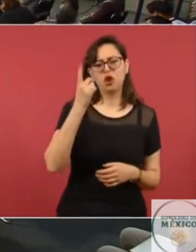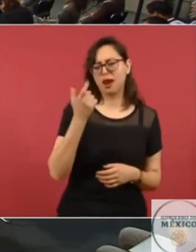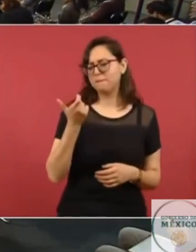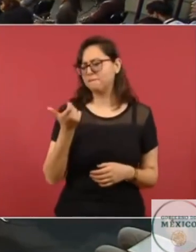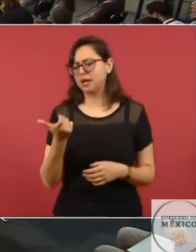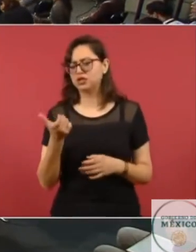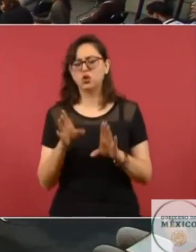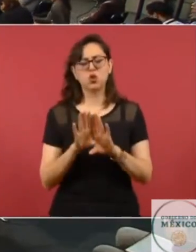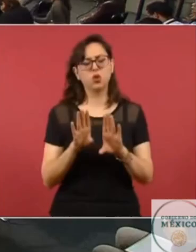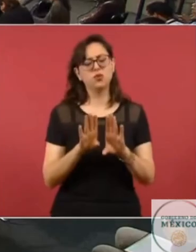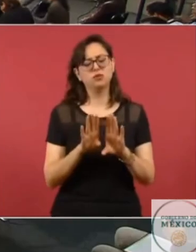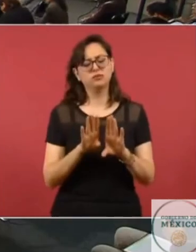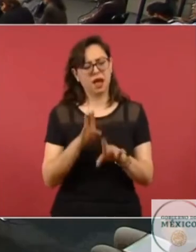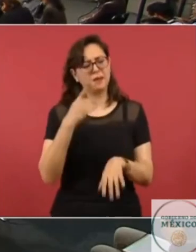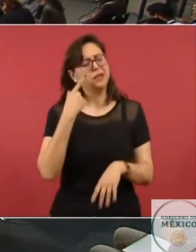O la gráfica.